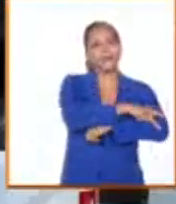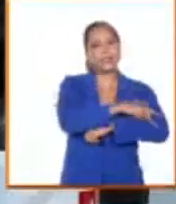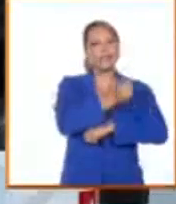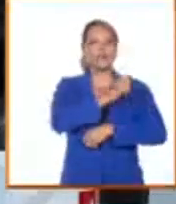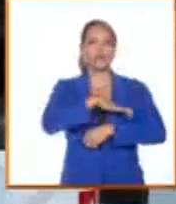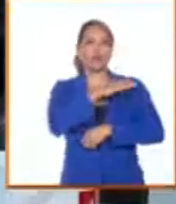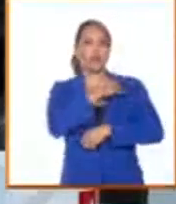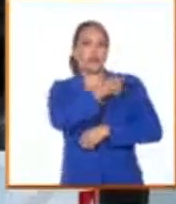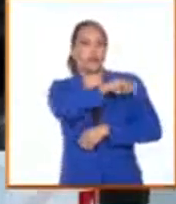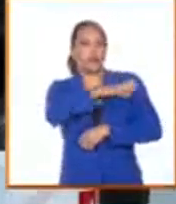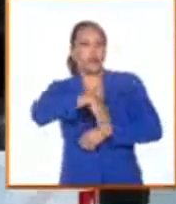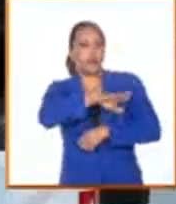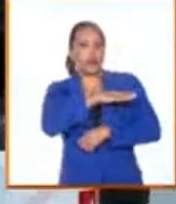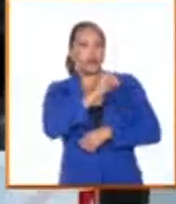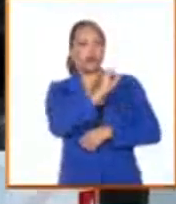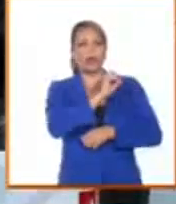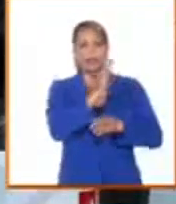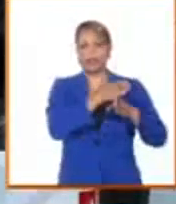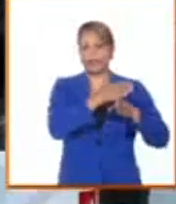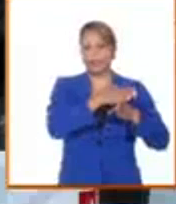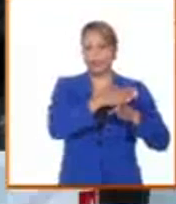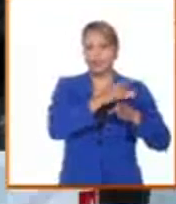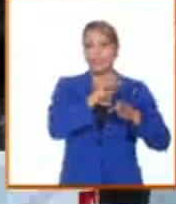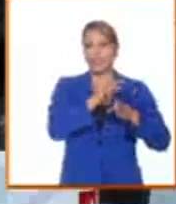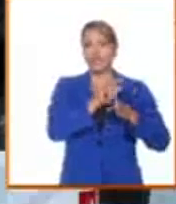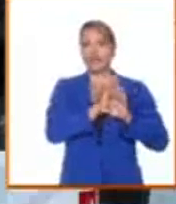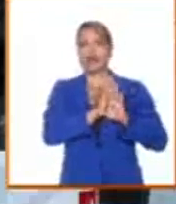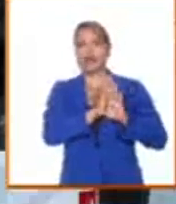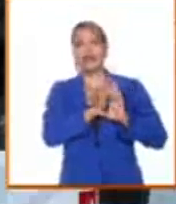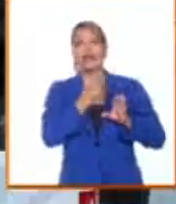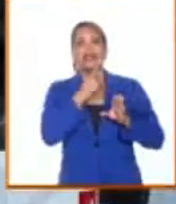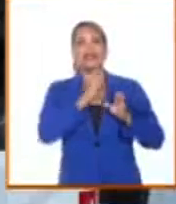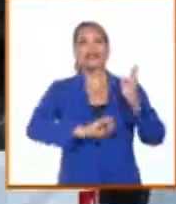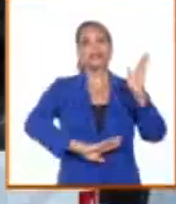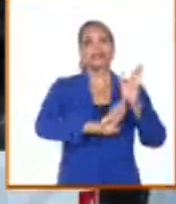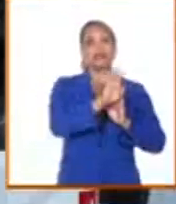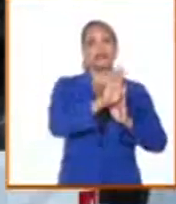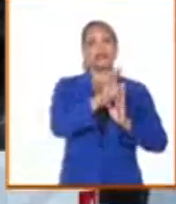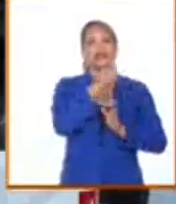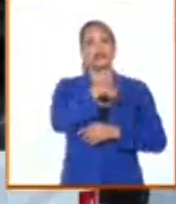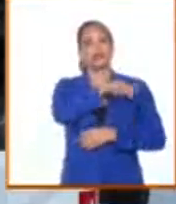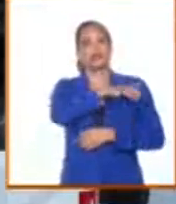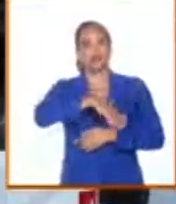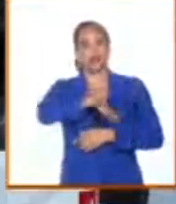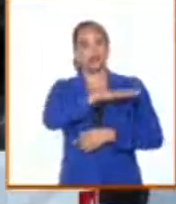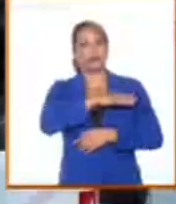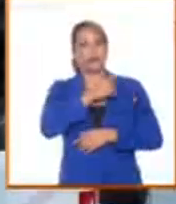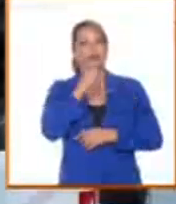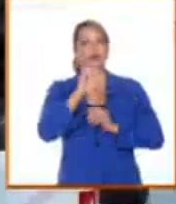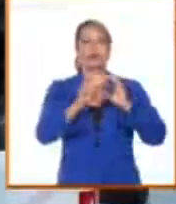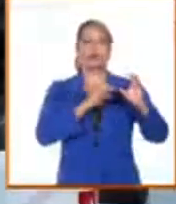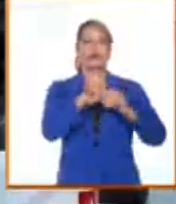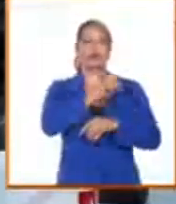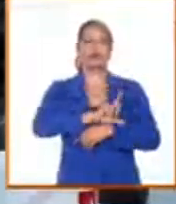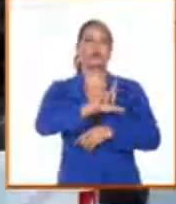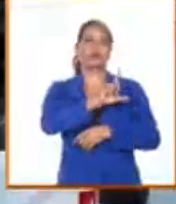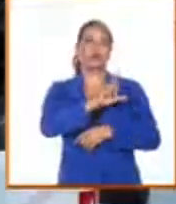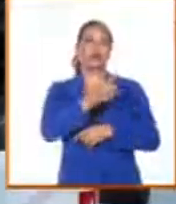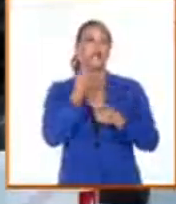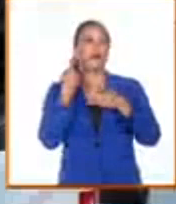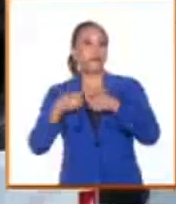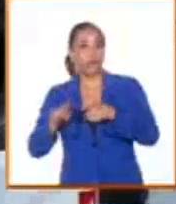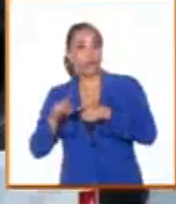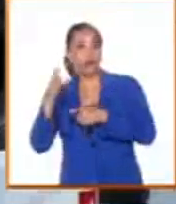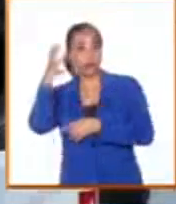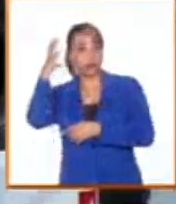las organizaciones sociales están propugnando el desarrollo de políticas públicas sobre comunicación social, pero ya incluso los estados,